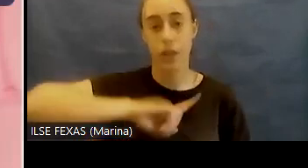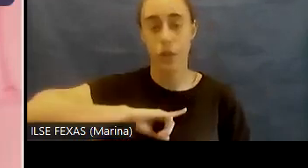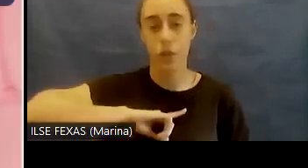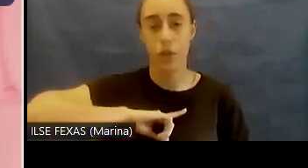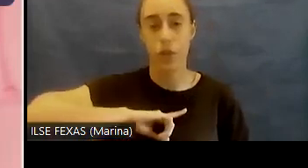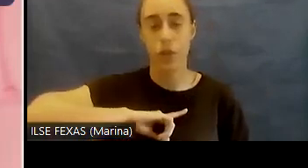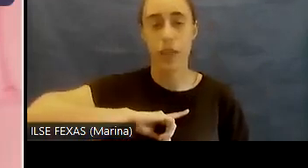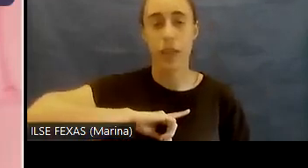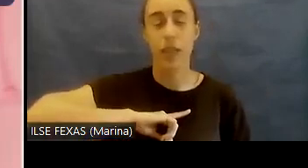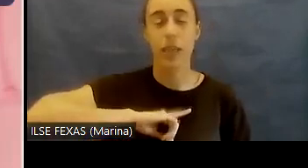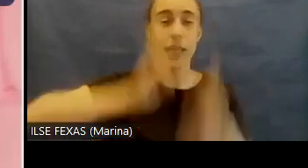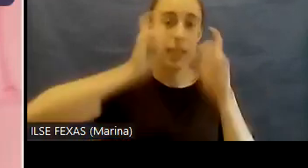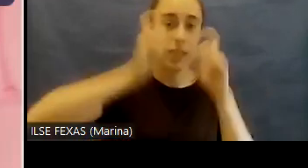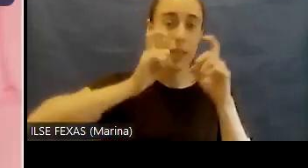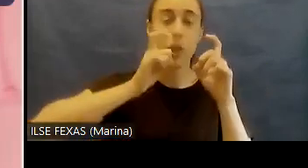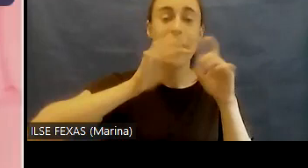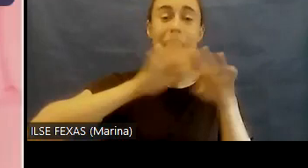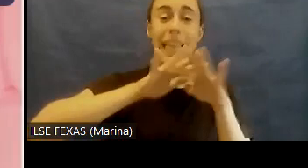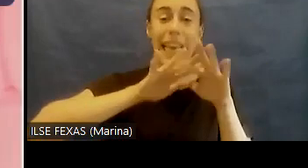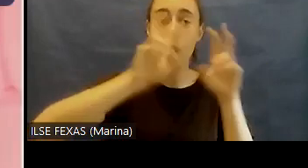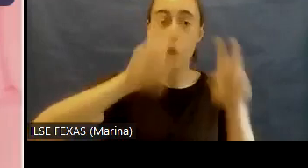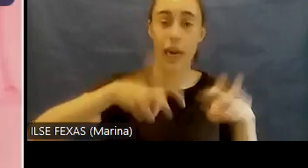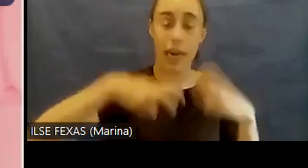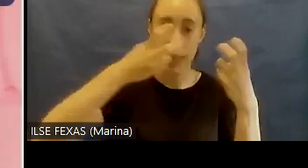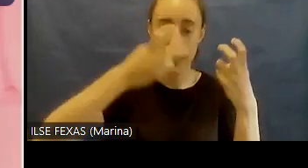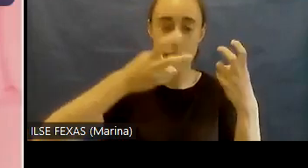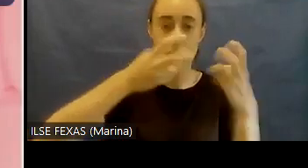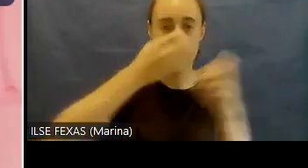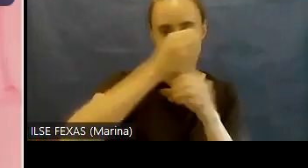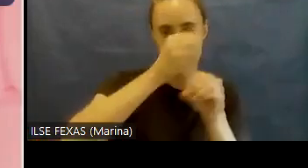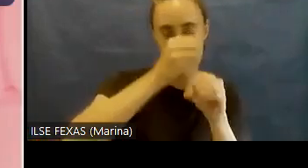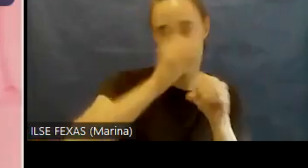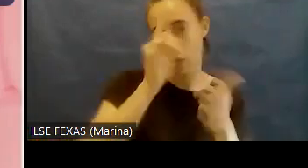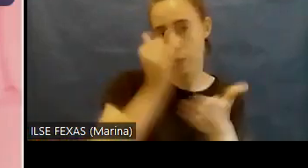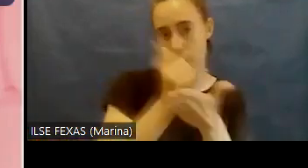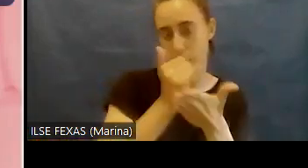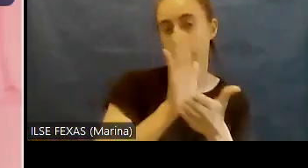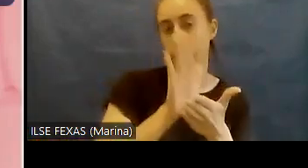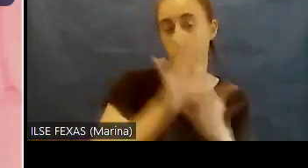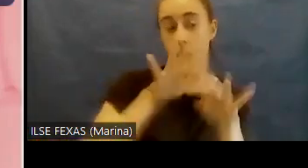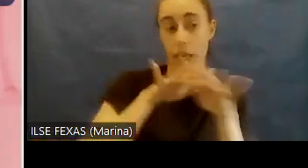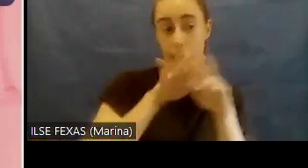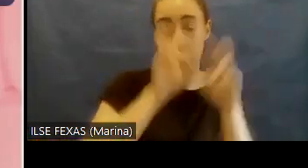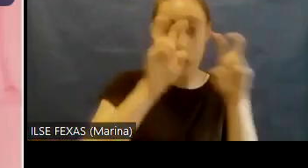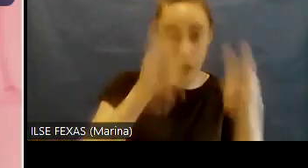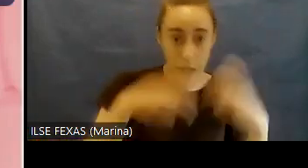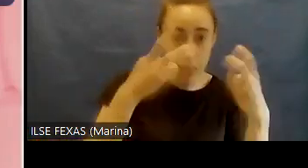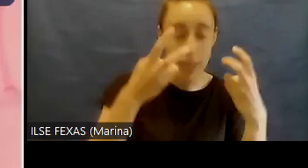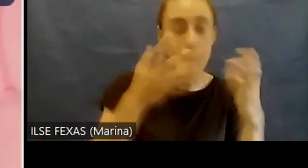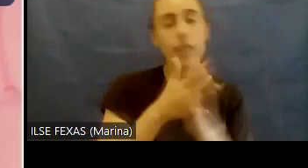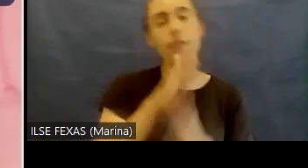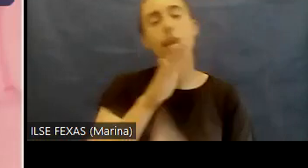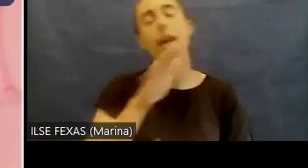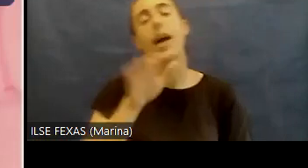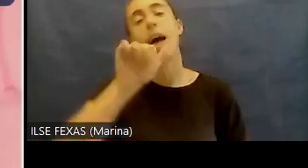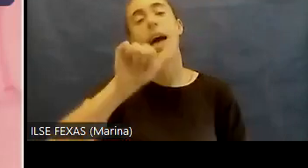dentina regenere, aunque sea in vitro, a nivel experimental, por así decirlo, podemos deducir que el gel de aloe vera